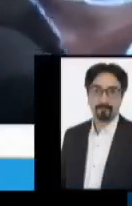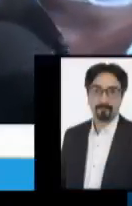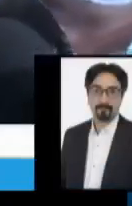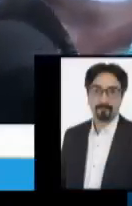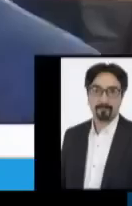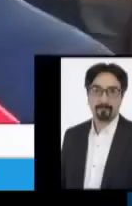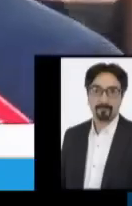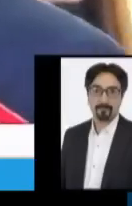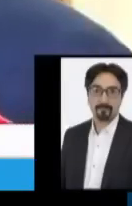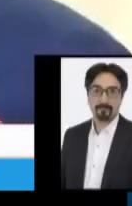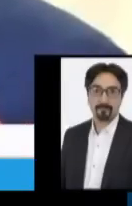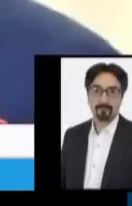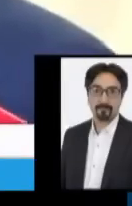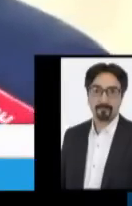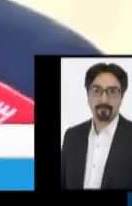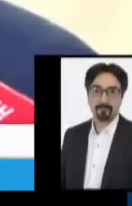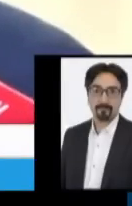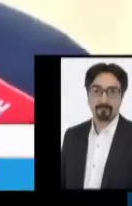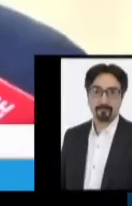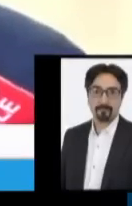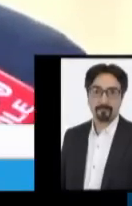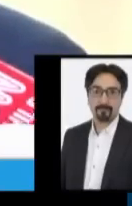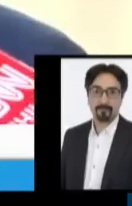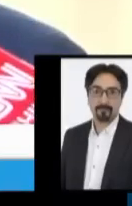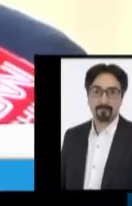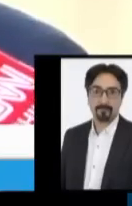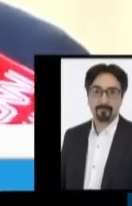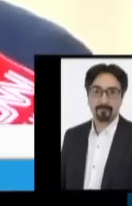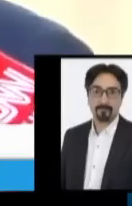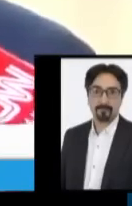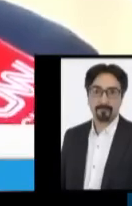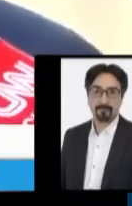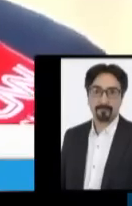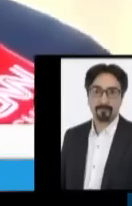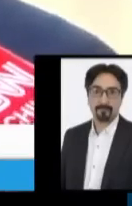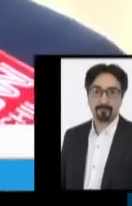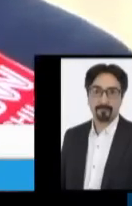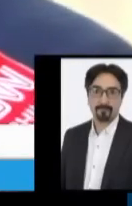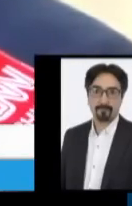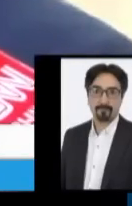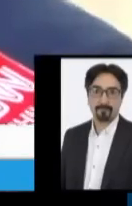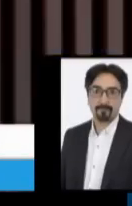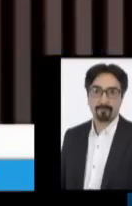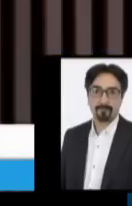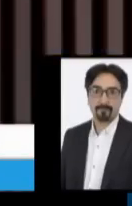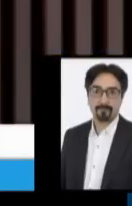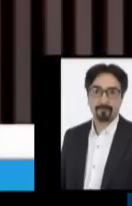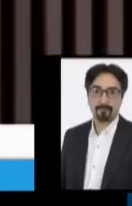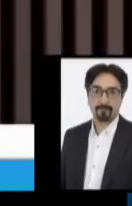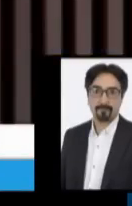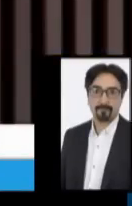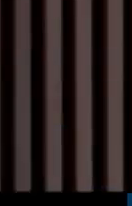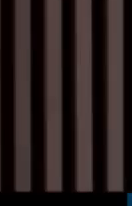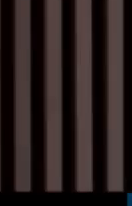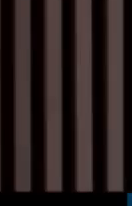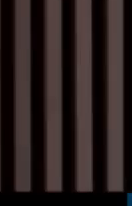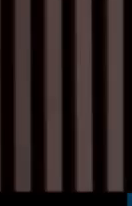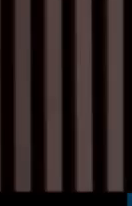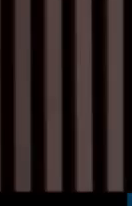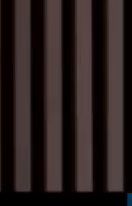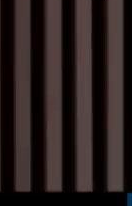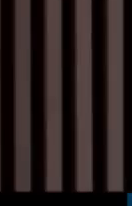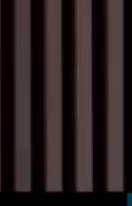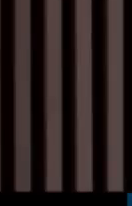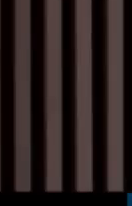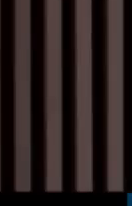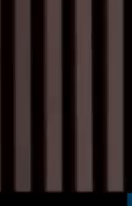sola en esto. La vieron por ahí en una junta de firmas con el Partido Demócrata. No sé si ella sigue o renunció a la militancia del PPD, pero